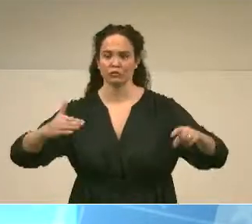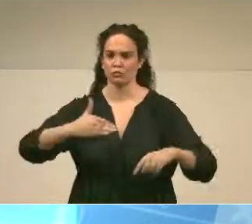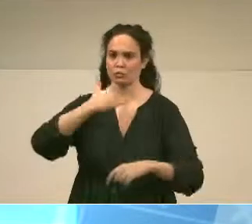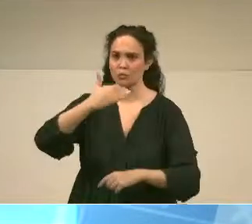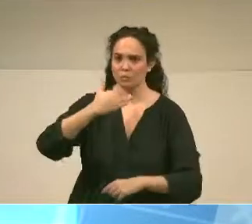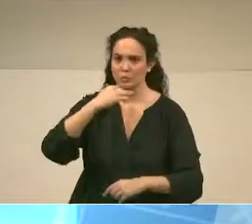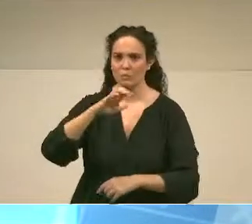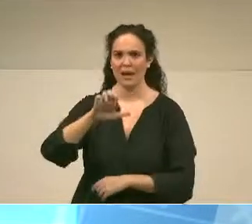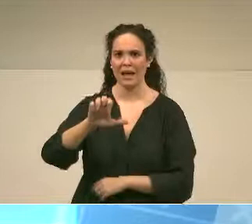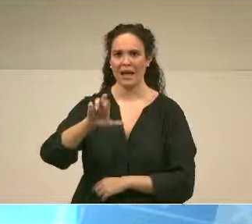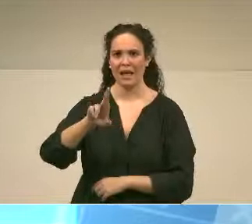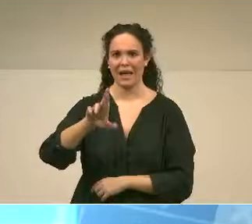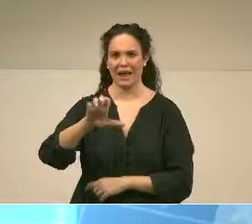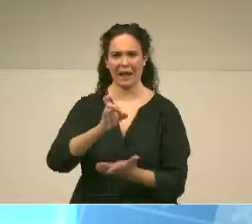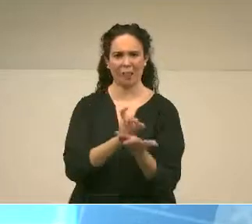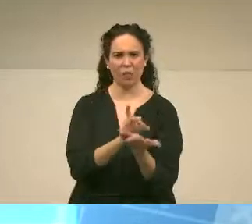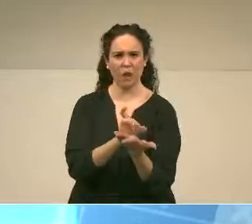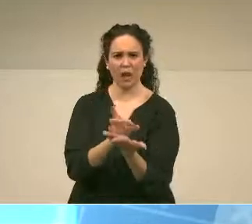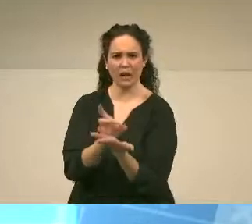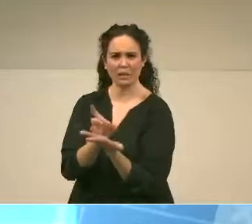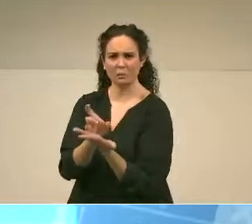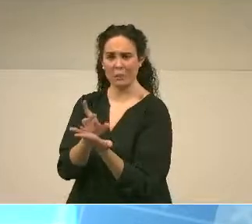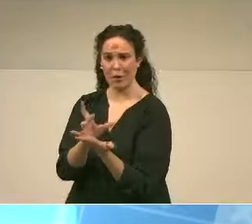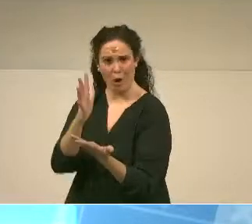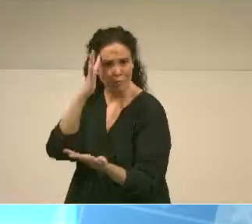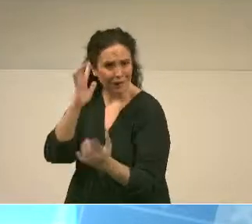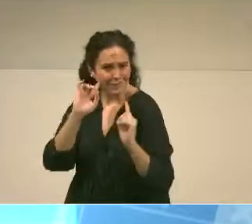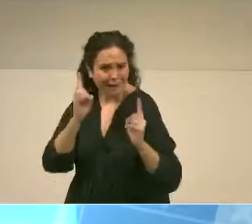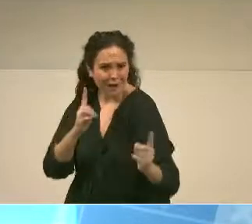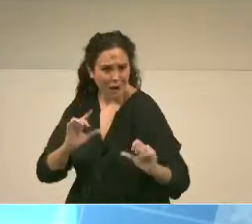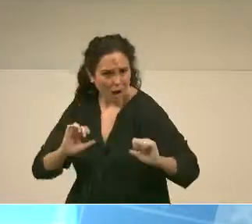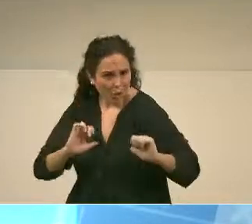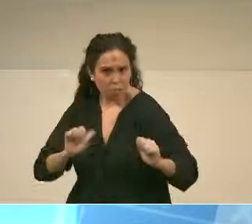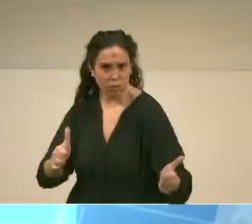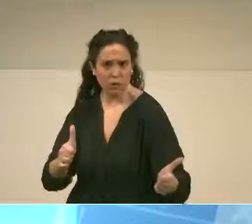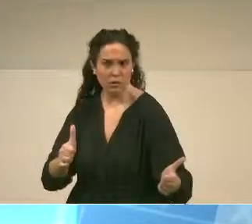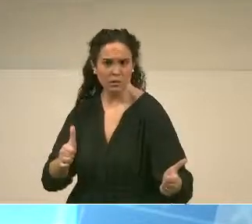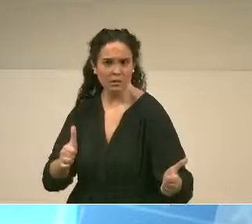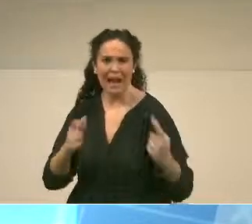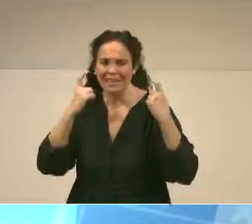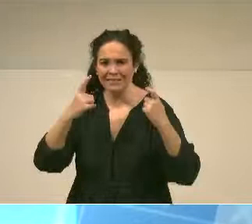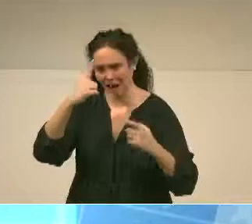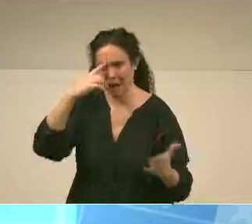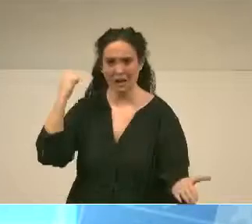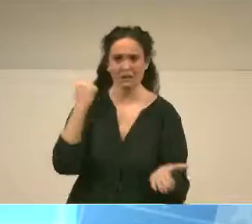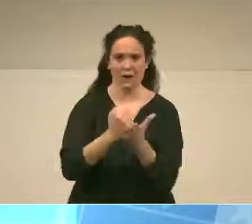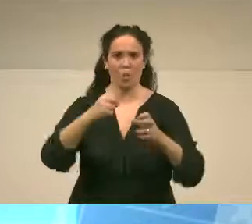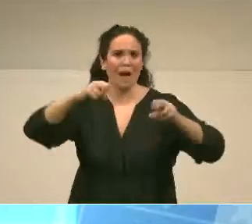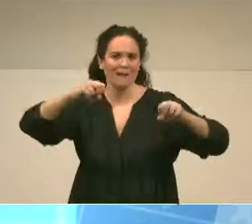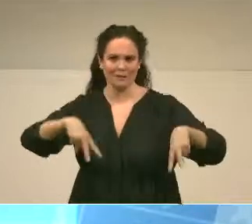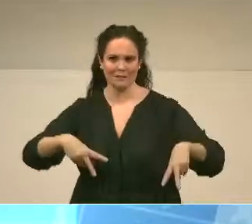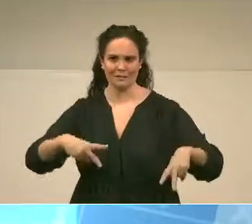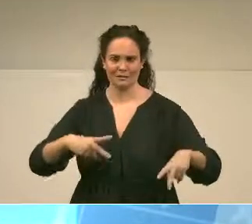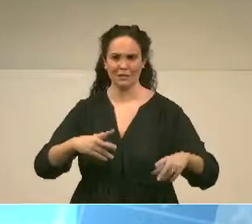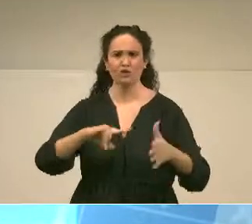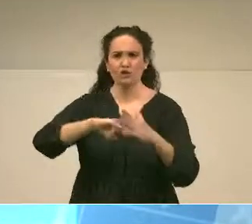tipo de ERE, sea de la forma menos traumática posible y se busquen todo tipo de herramientas y todo tipo de soluciones